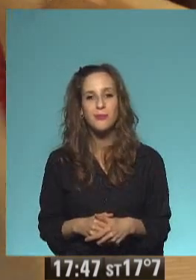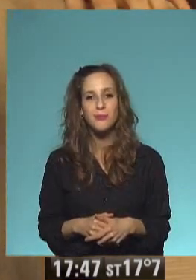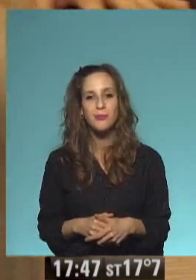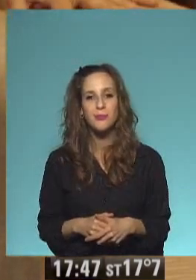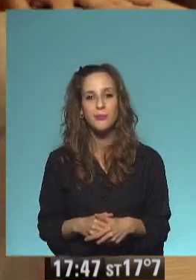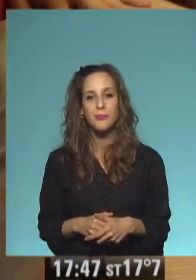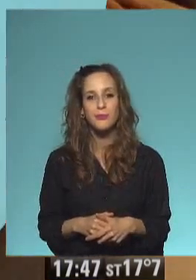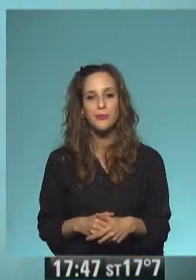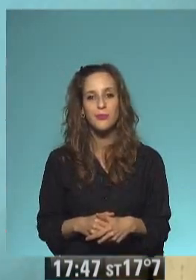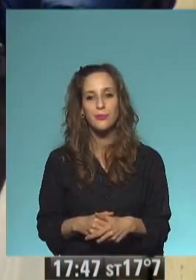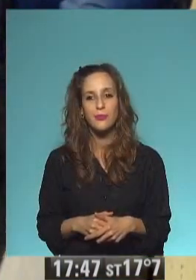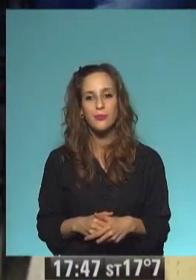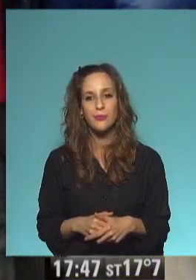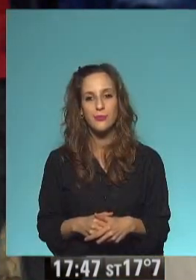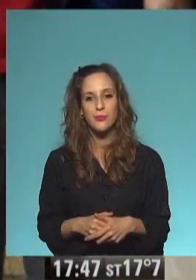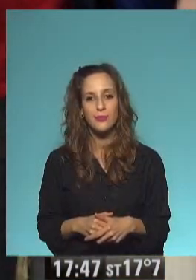Bueno, vamos.